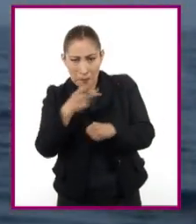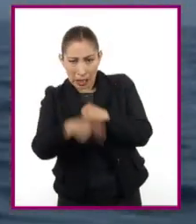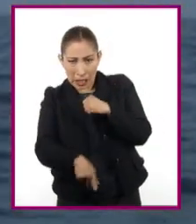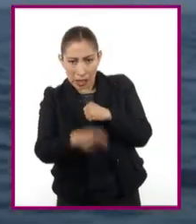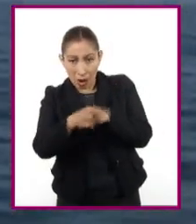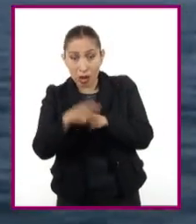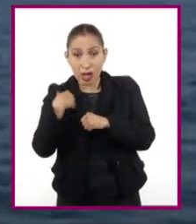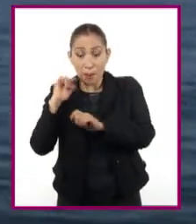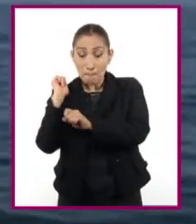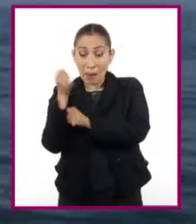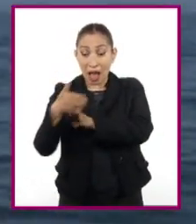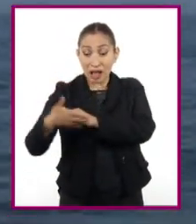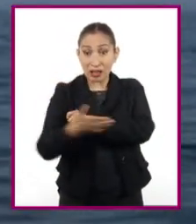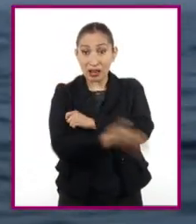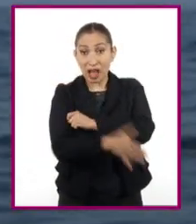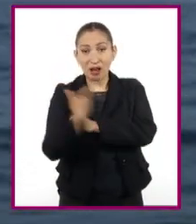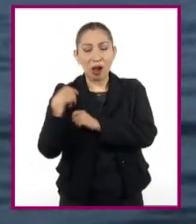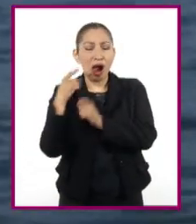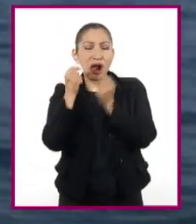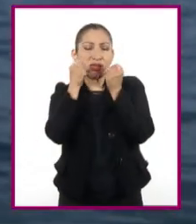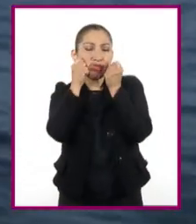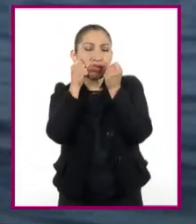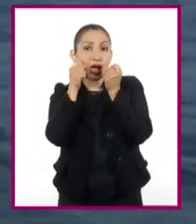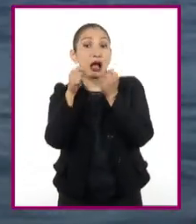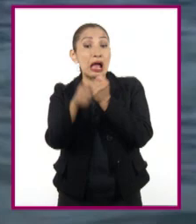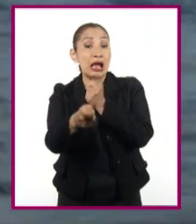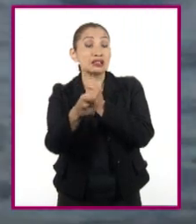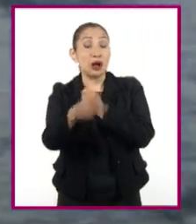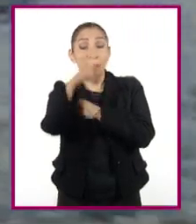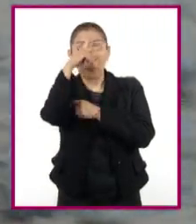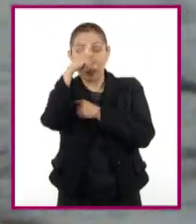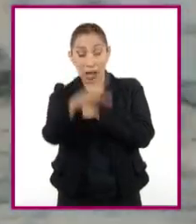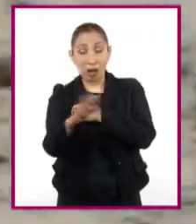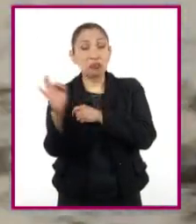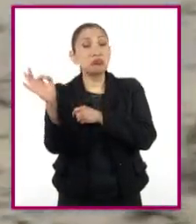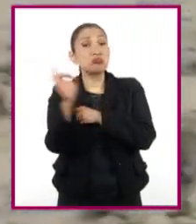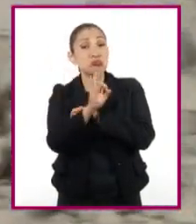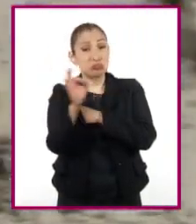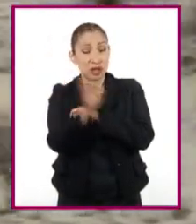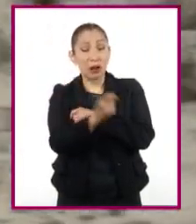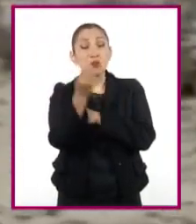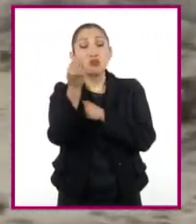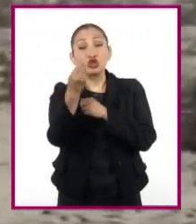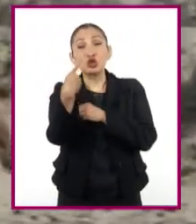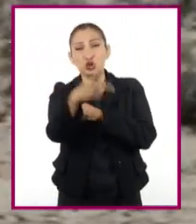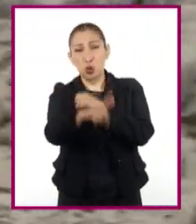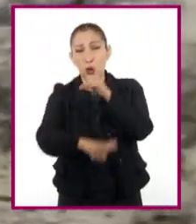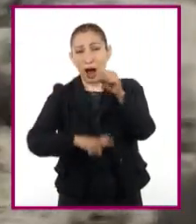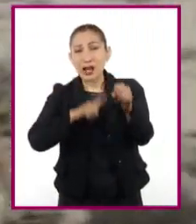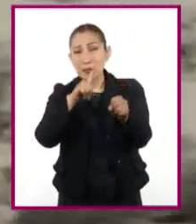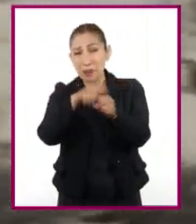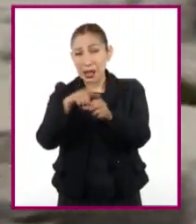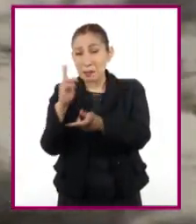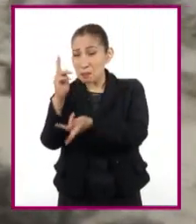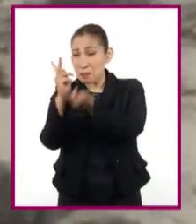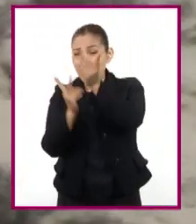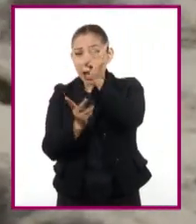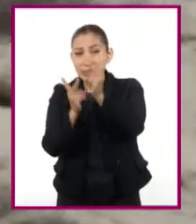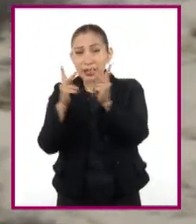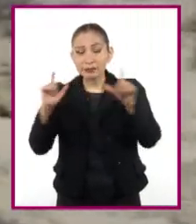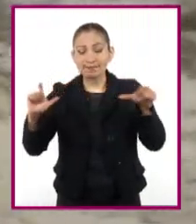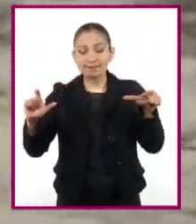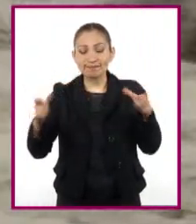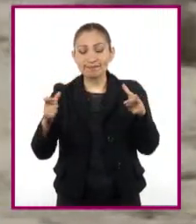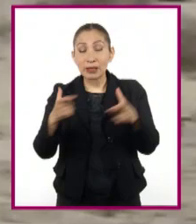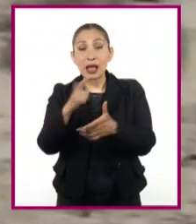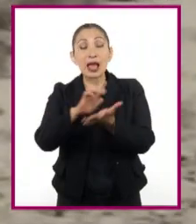pesca extensiva no sustentable, resulta que México ha llevado a muchas de sus especies prioritarias a